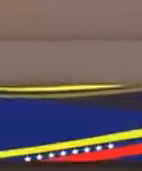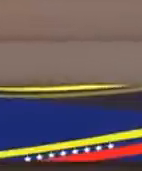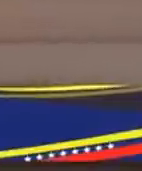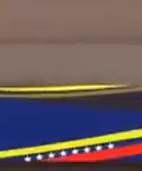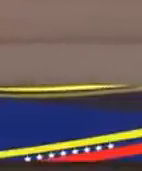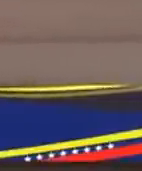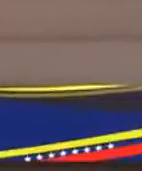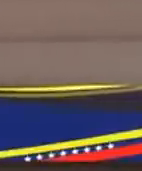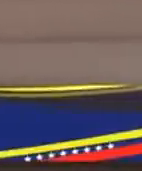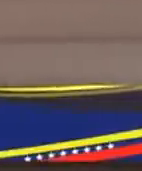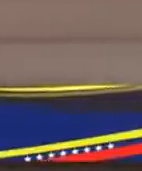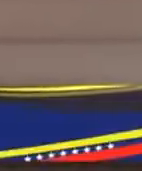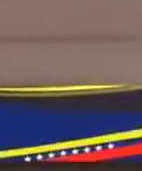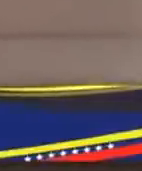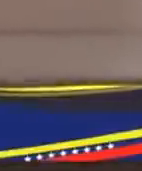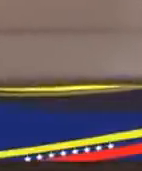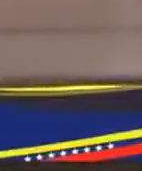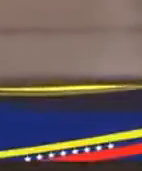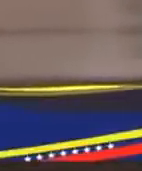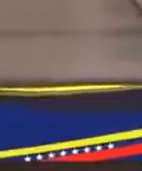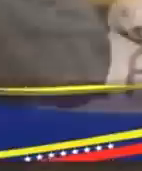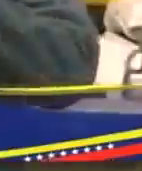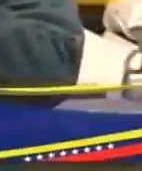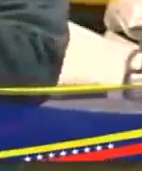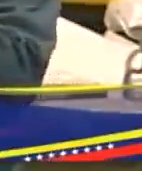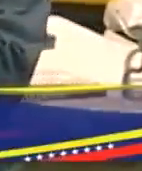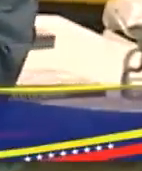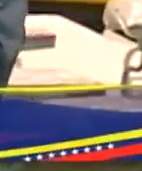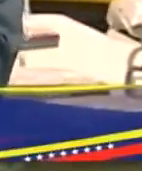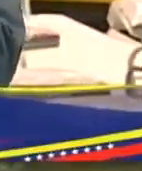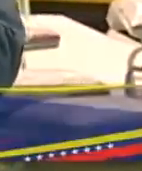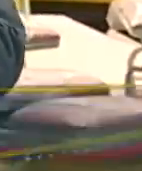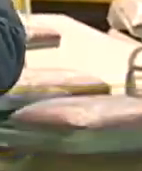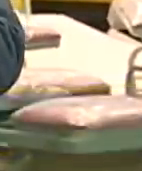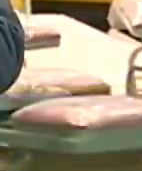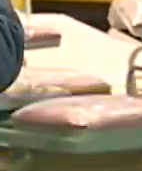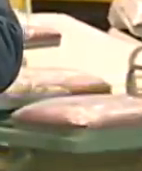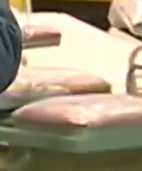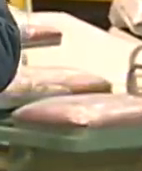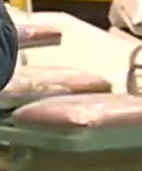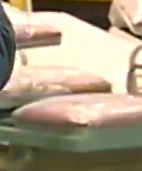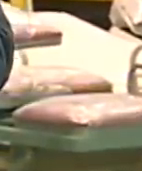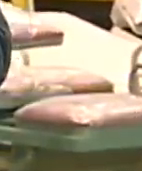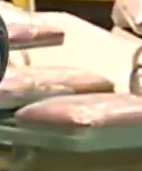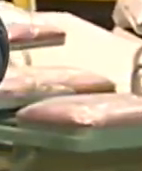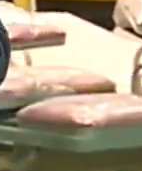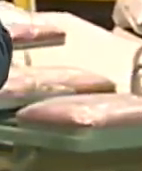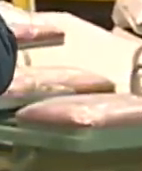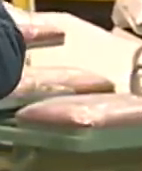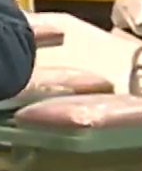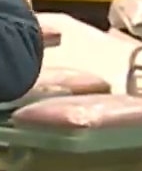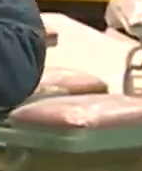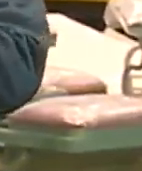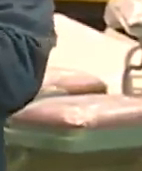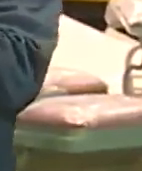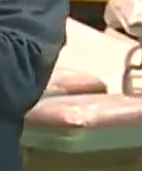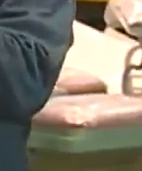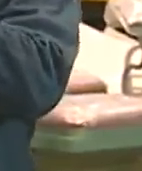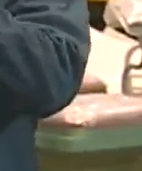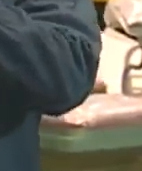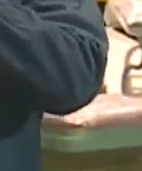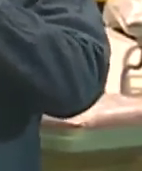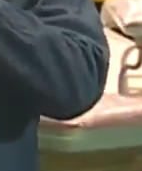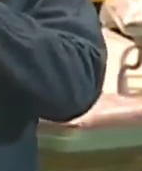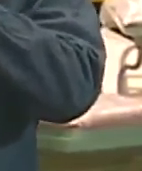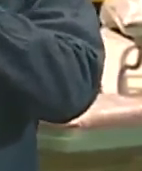en sustitución de importaciones, en partes y piezas que son importantes, tanto en el proceso de acero como en el